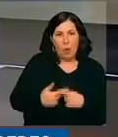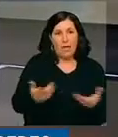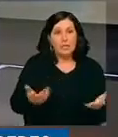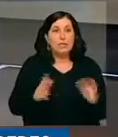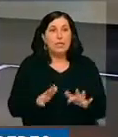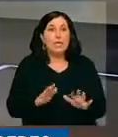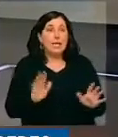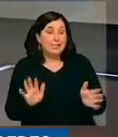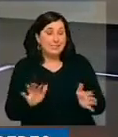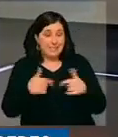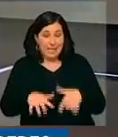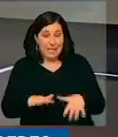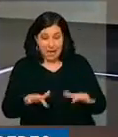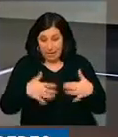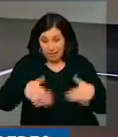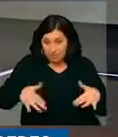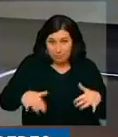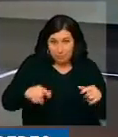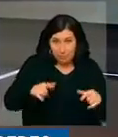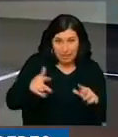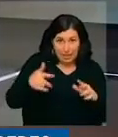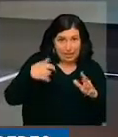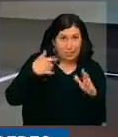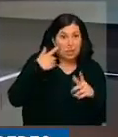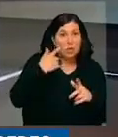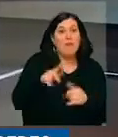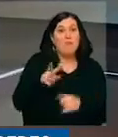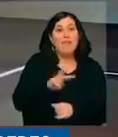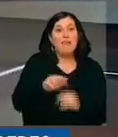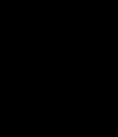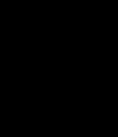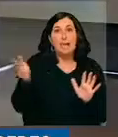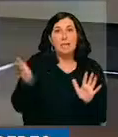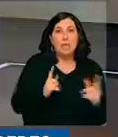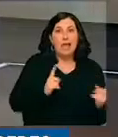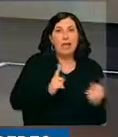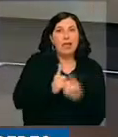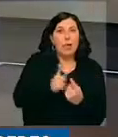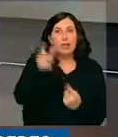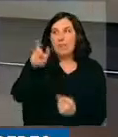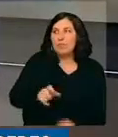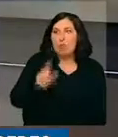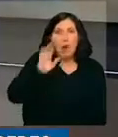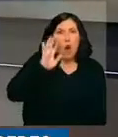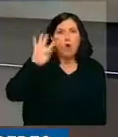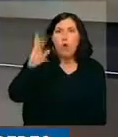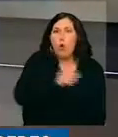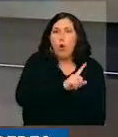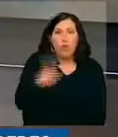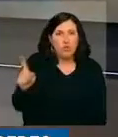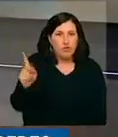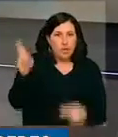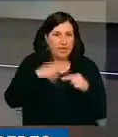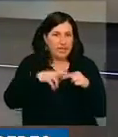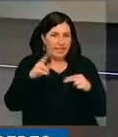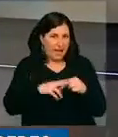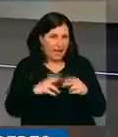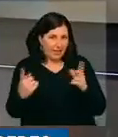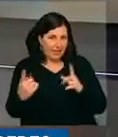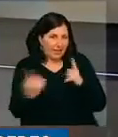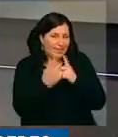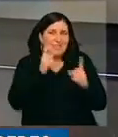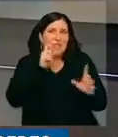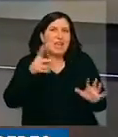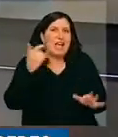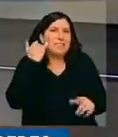el 26% de los adolescentes tuvo encuentros con desconocidos en Internet. Tuvo encuentros que no necesariamente quiere decir